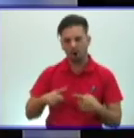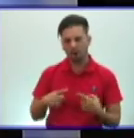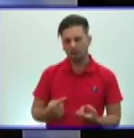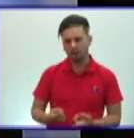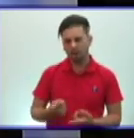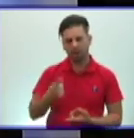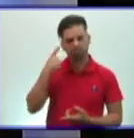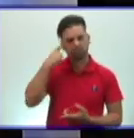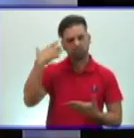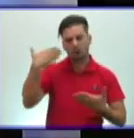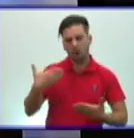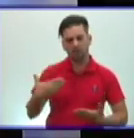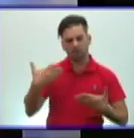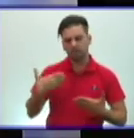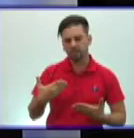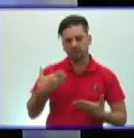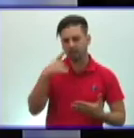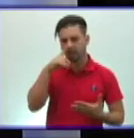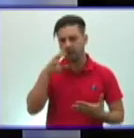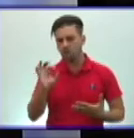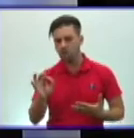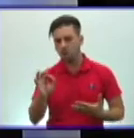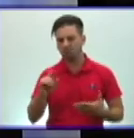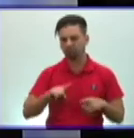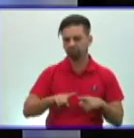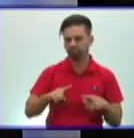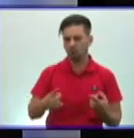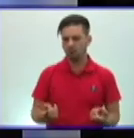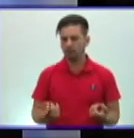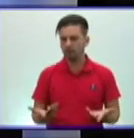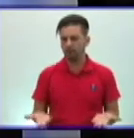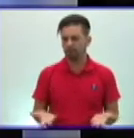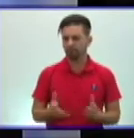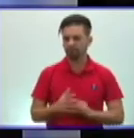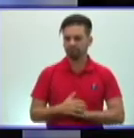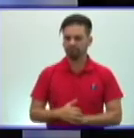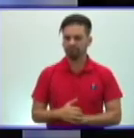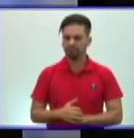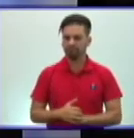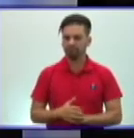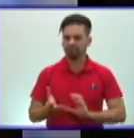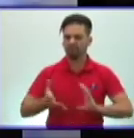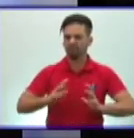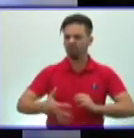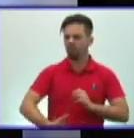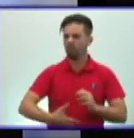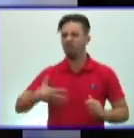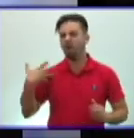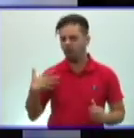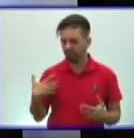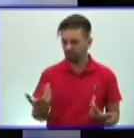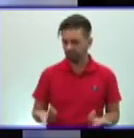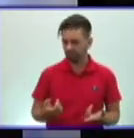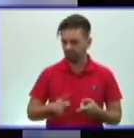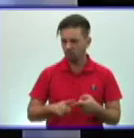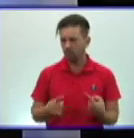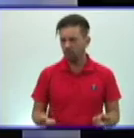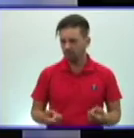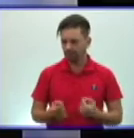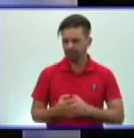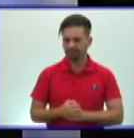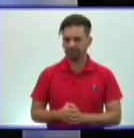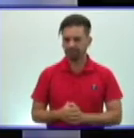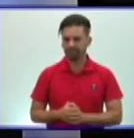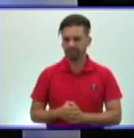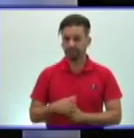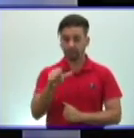no. ¿Por qué somos violentos? Porque sencillamente vivimos en una sociedad de desiguales. ¿Por